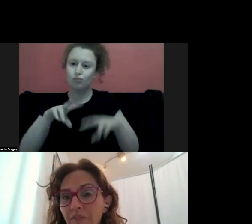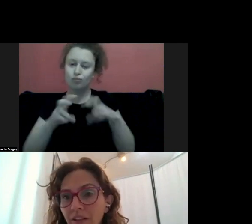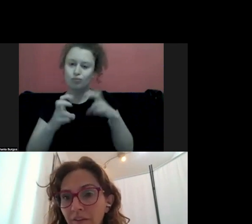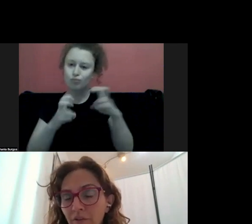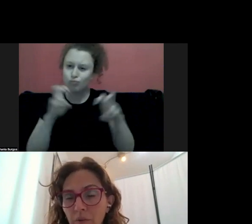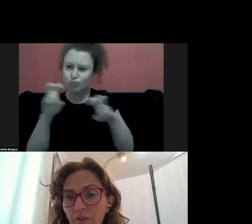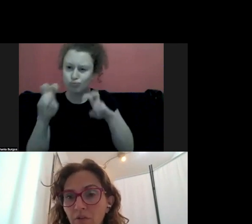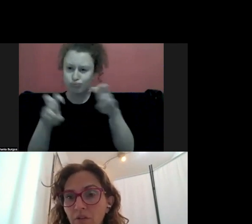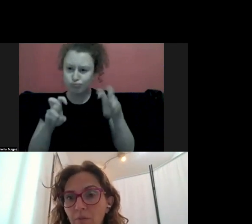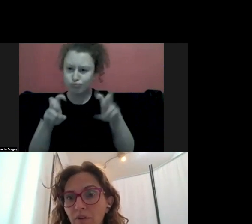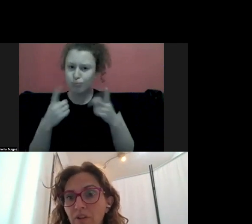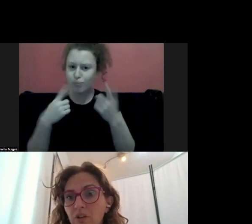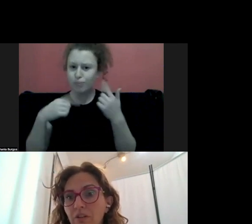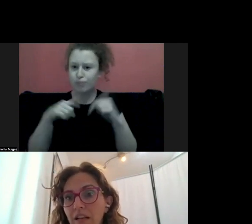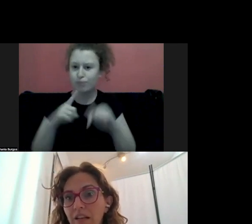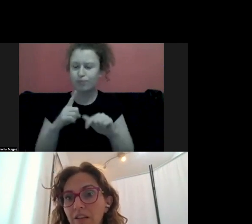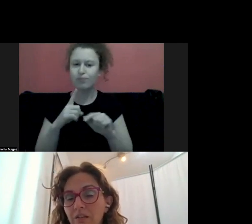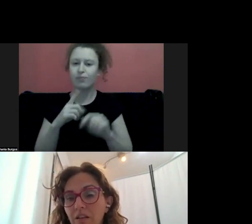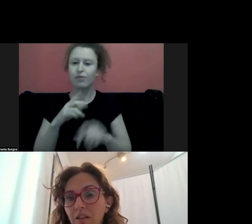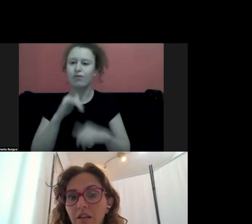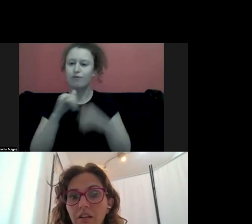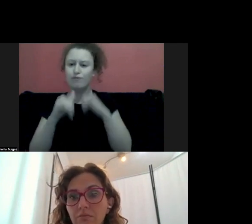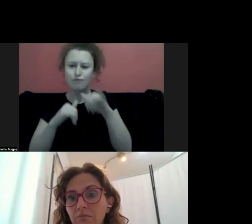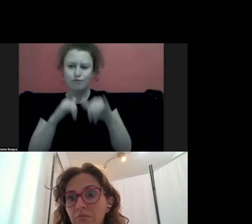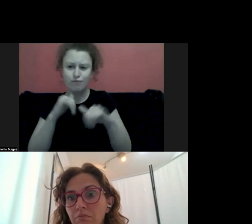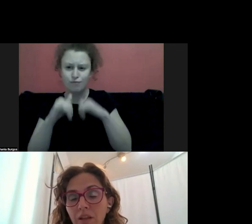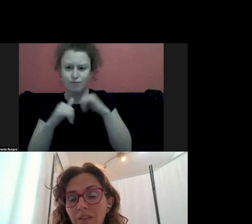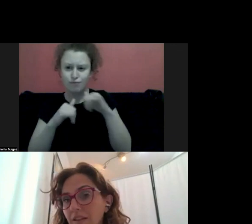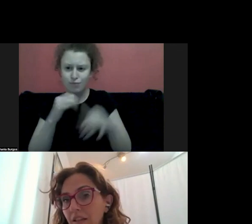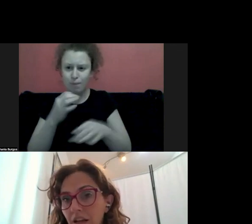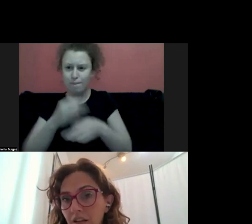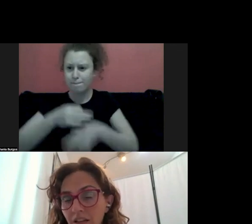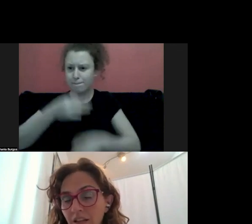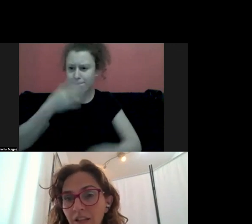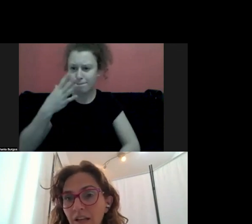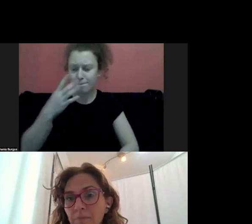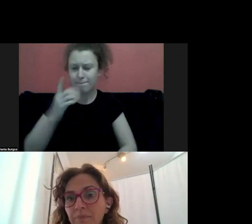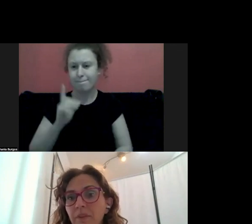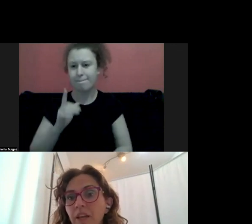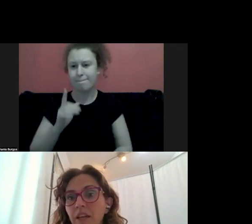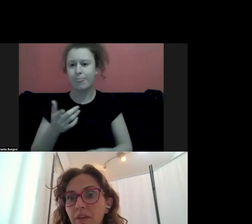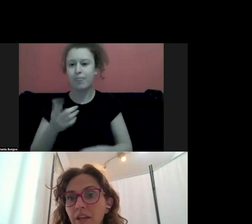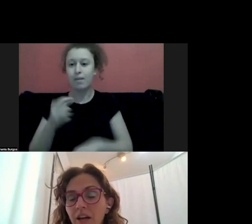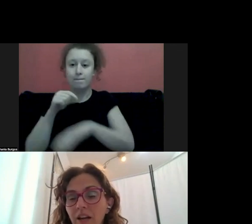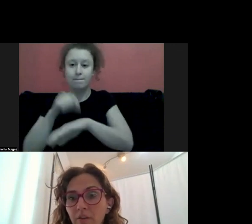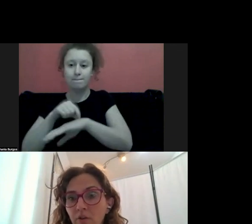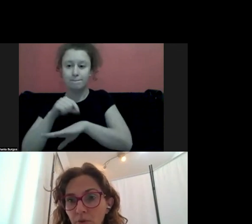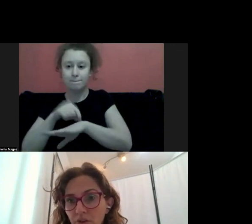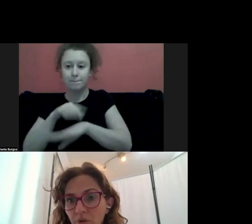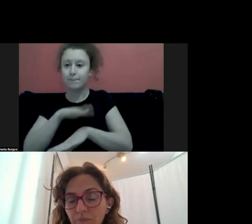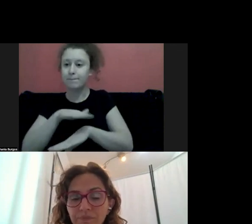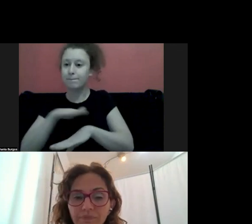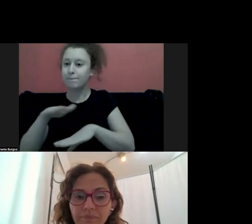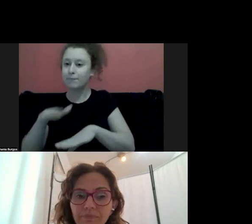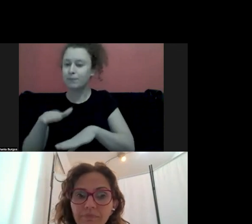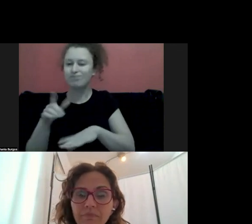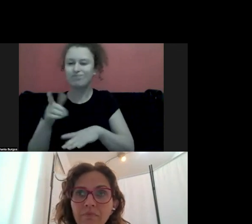con la falta de formación de profesionales, pediatras, etcétera, que había alrededor